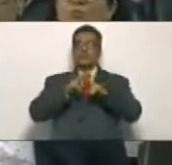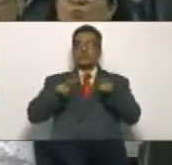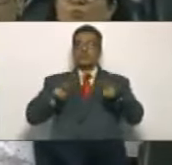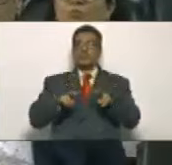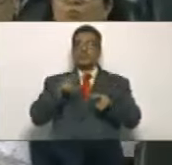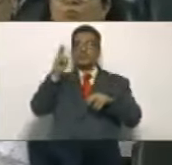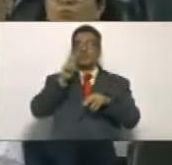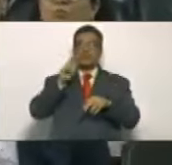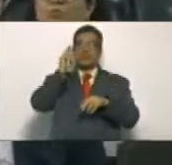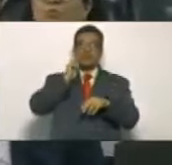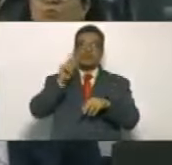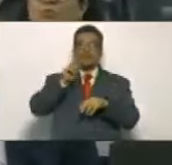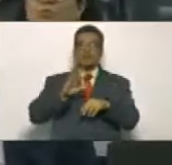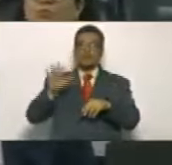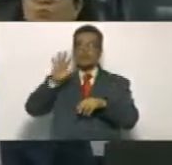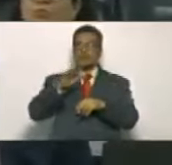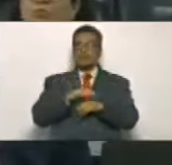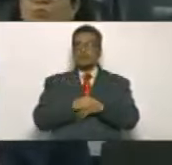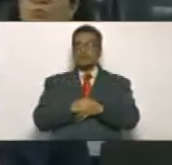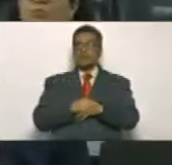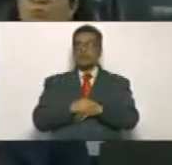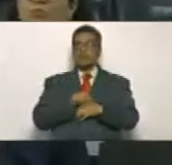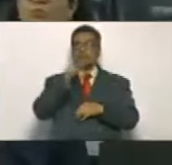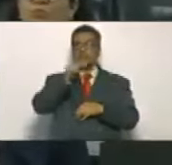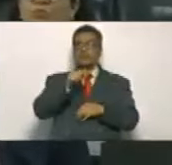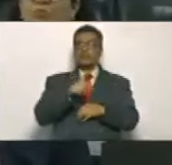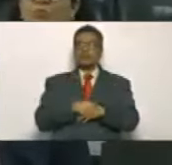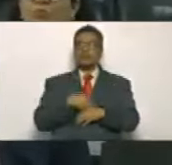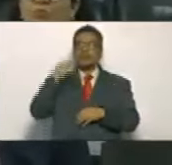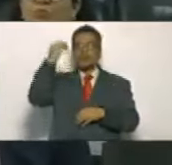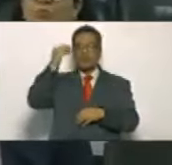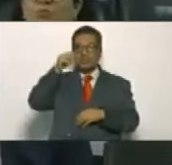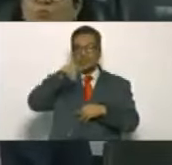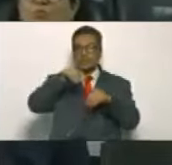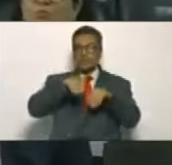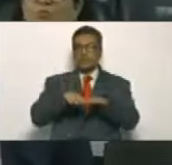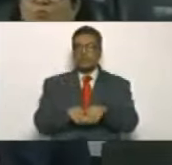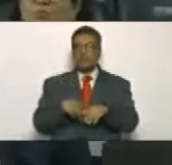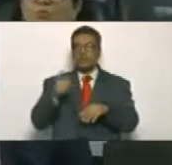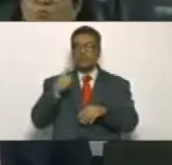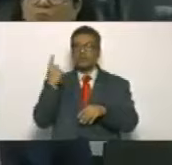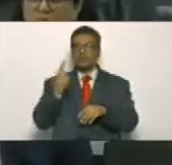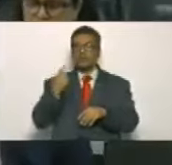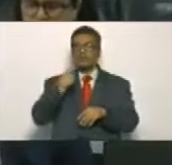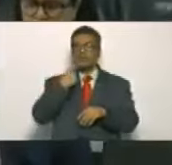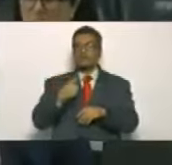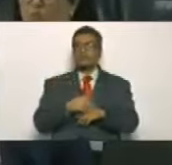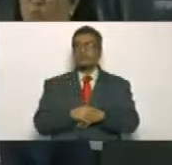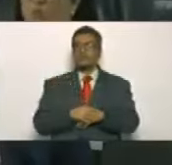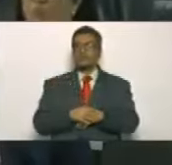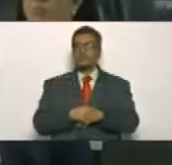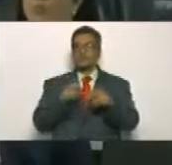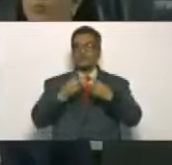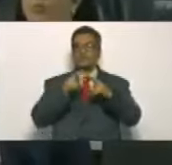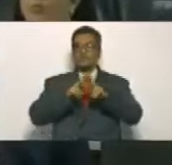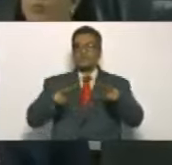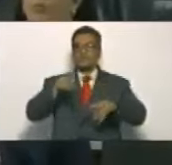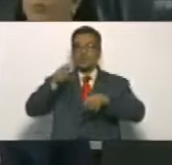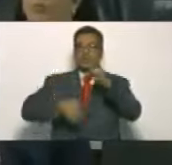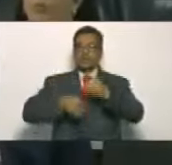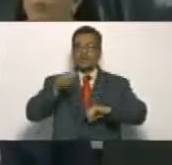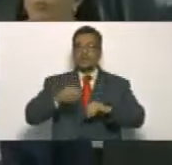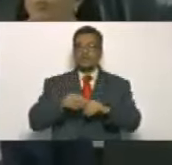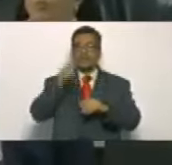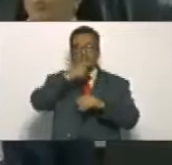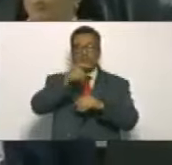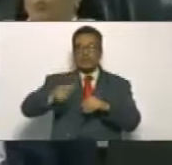la República Bolivariana de Venezuela. Y en el considerando no solo pronunciar por la paz justa para